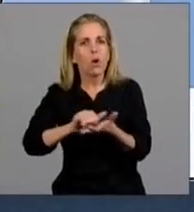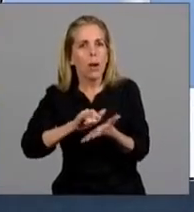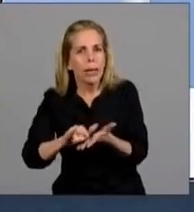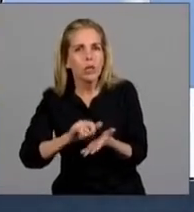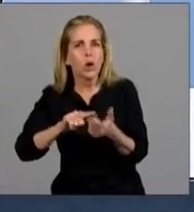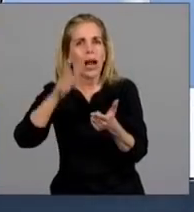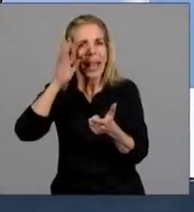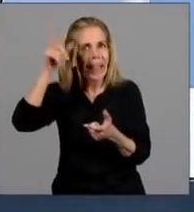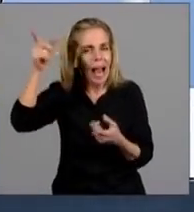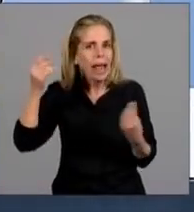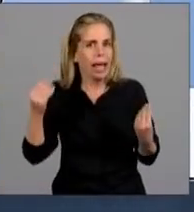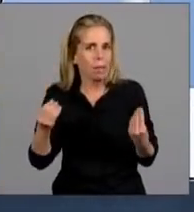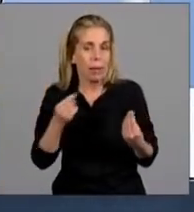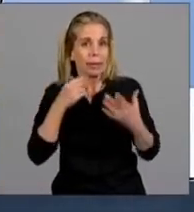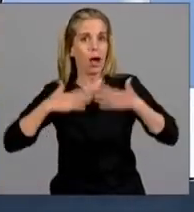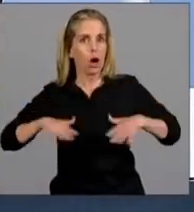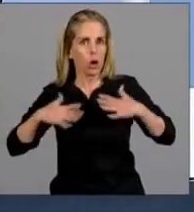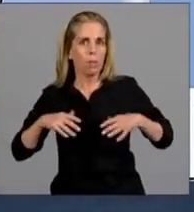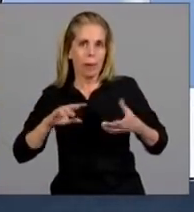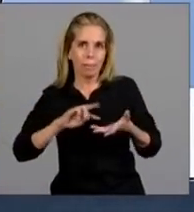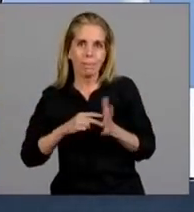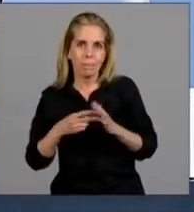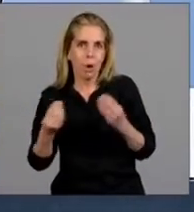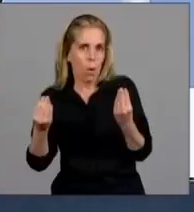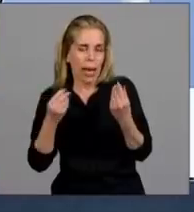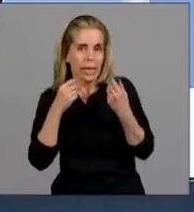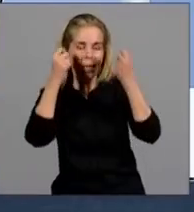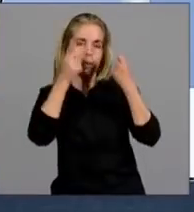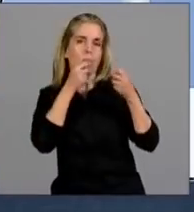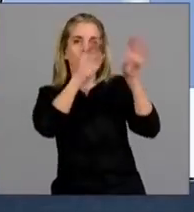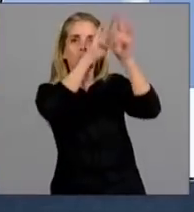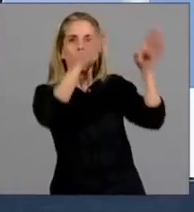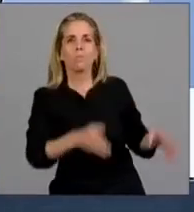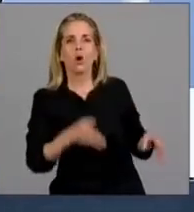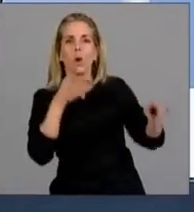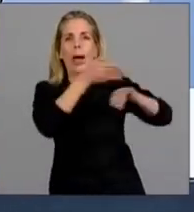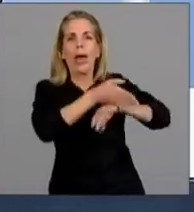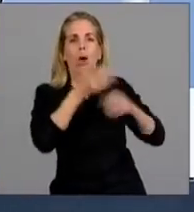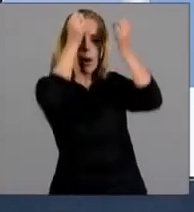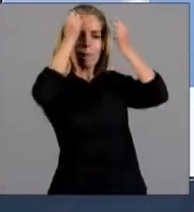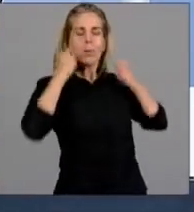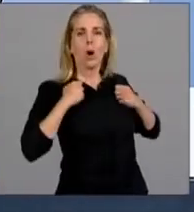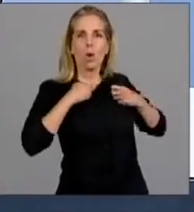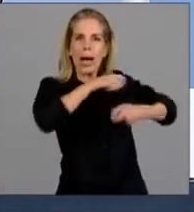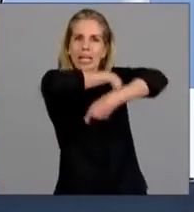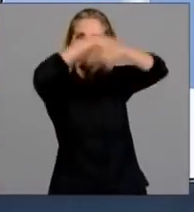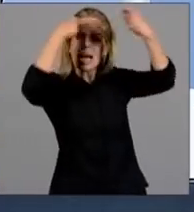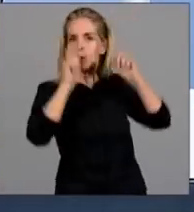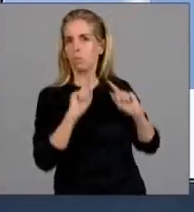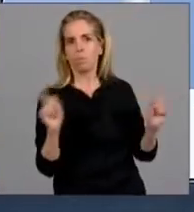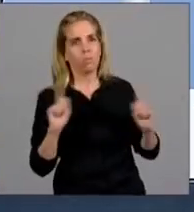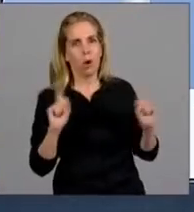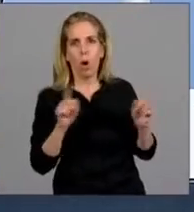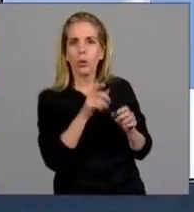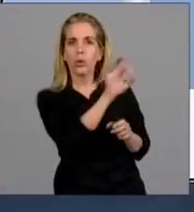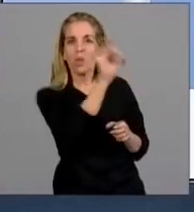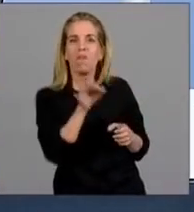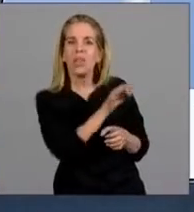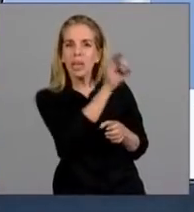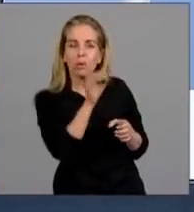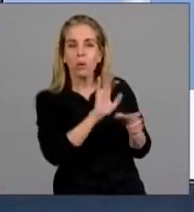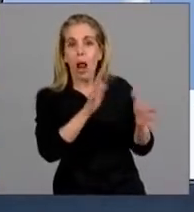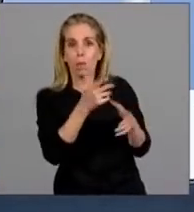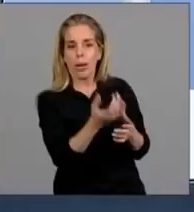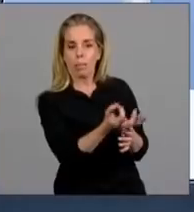el problema es que se toca la ropa para probársela, se entra al probador y todo esto genera que el virus, si está, y tal vez sin saberlo,